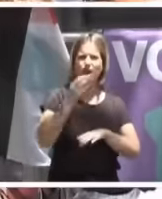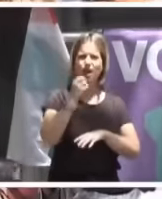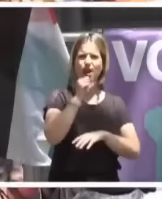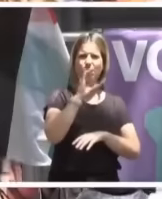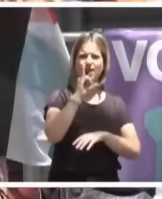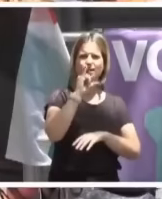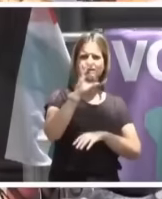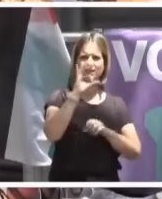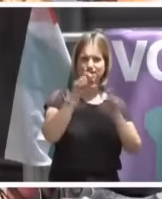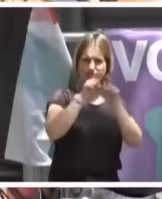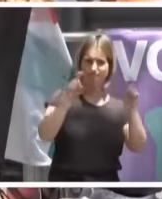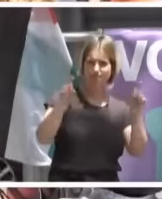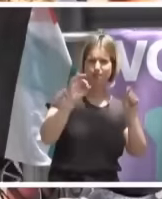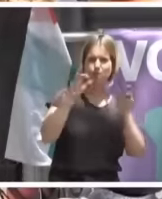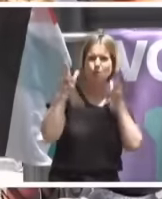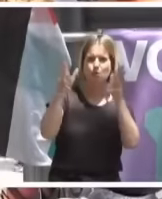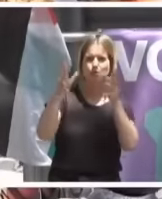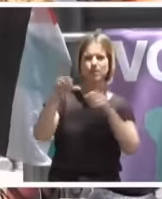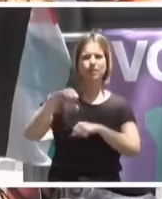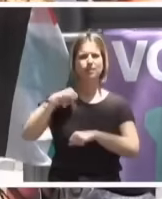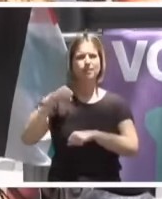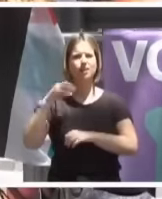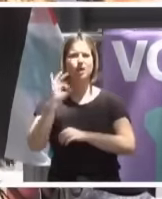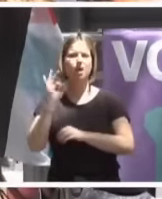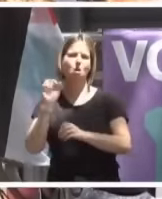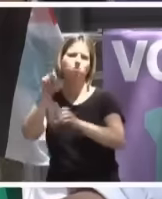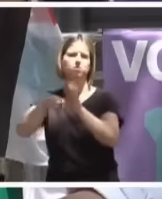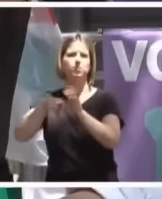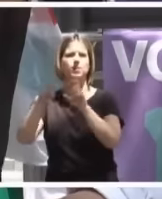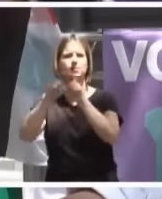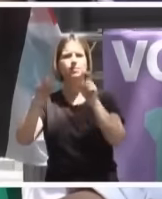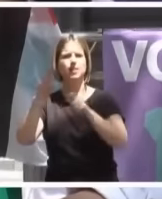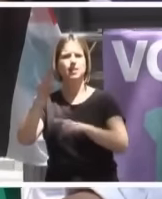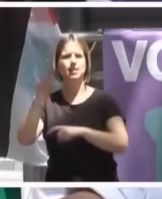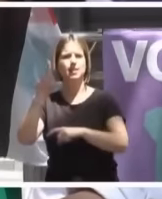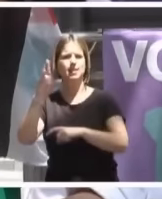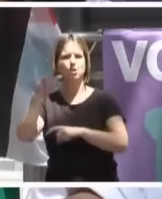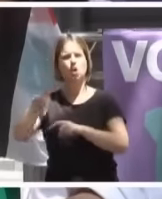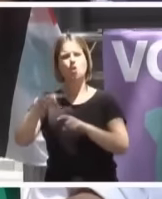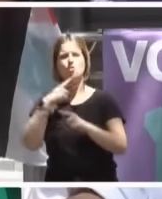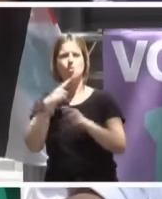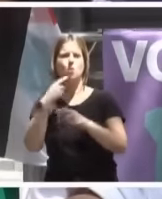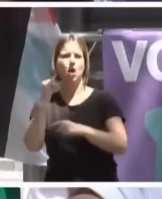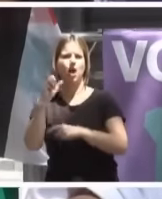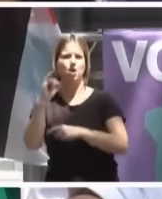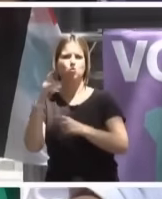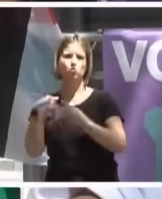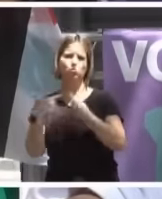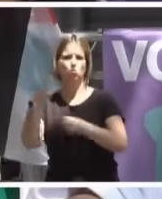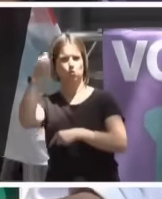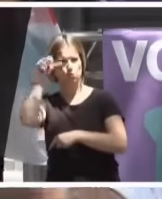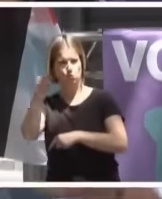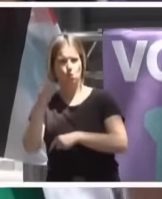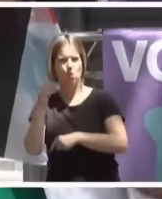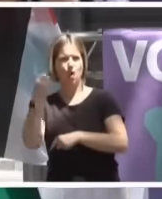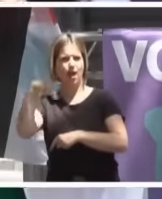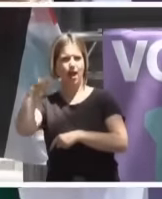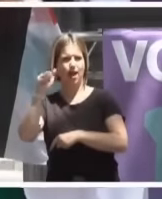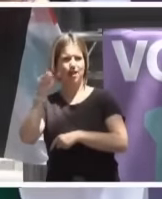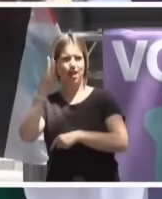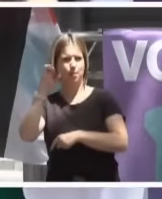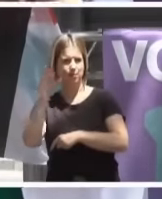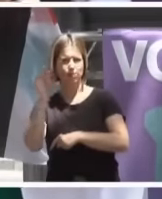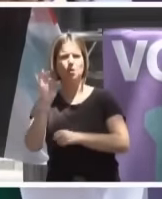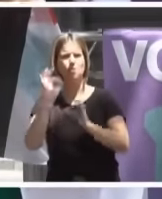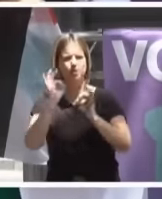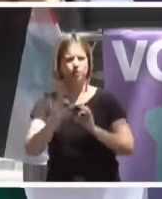número 2 de su Consejería de Sanidad, si va a acabar en Quirón, como el novio de la señora Ayuso, o si va a acabar en Ama, como la señora Ana Pastor. Pero que va a acabar en una